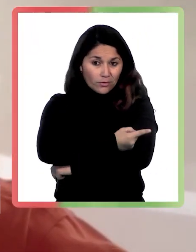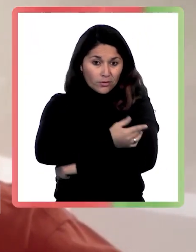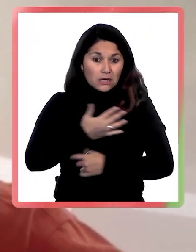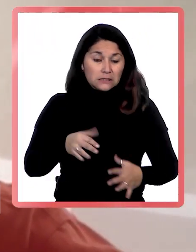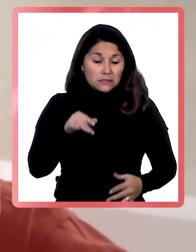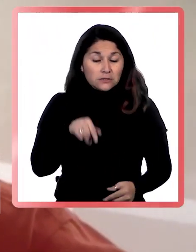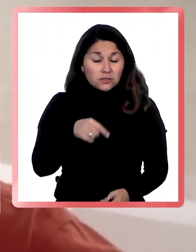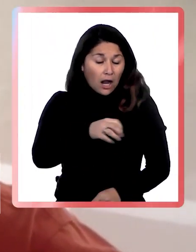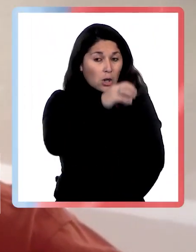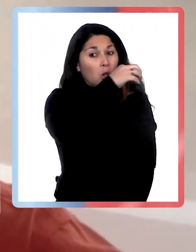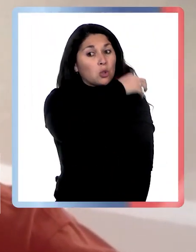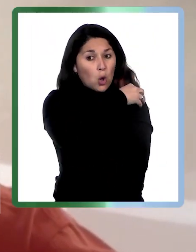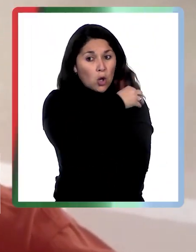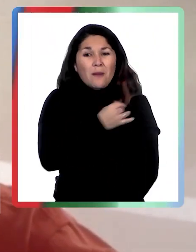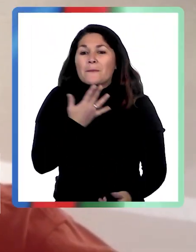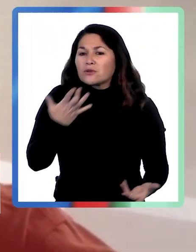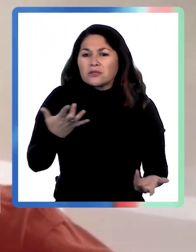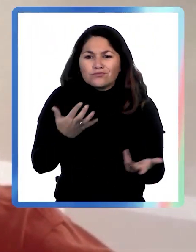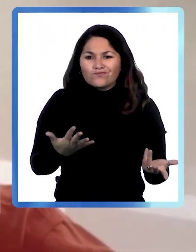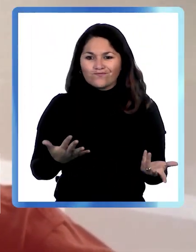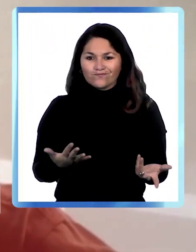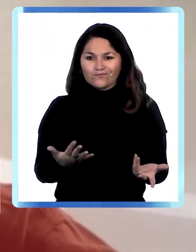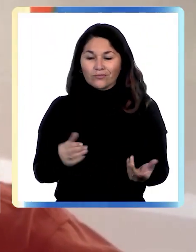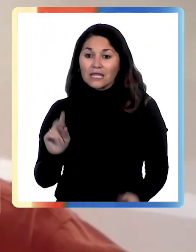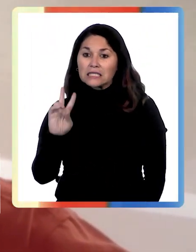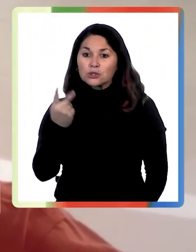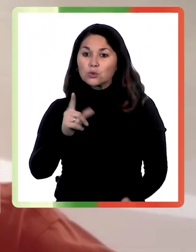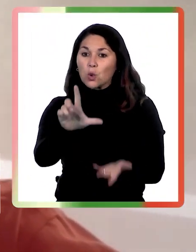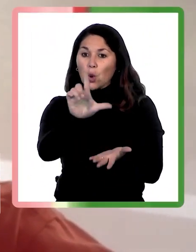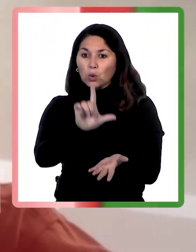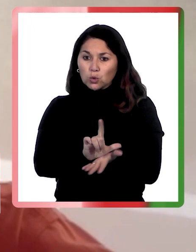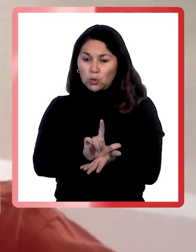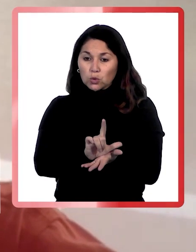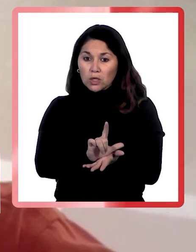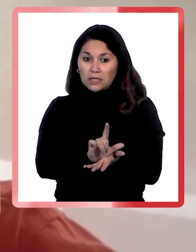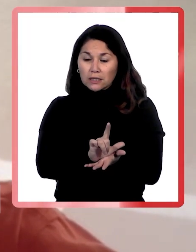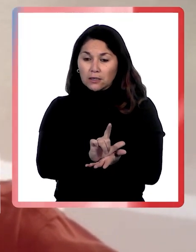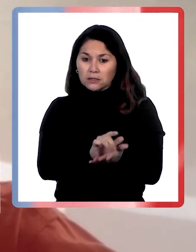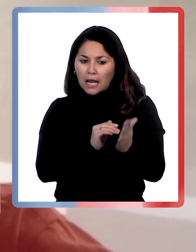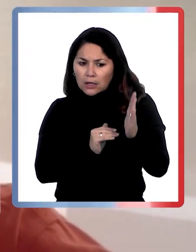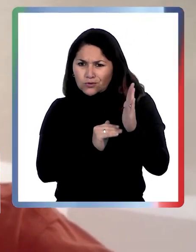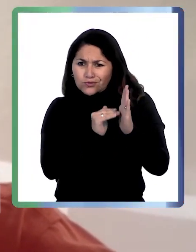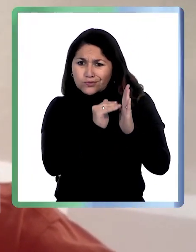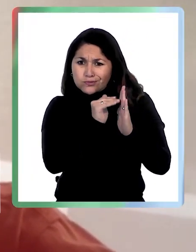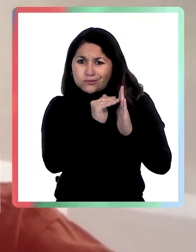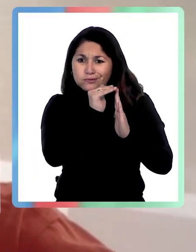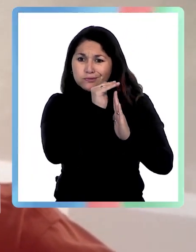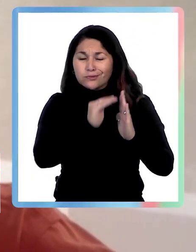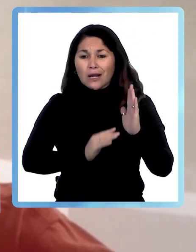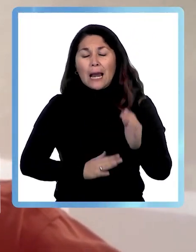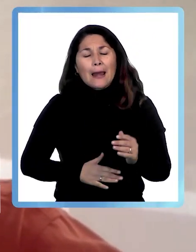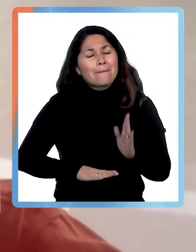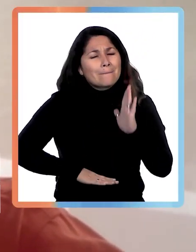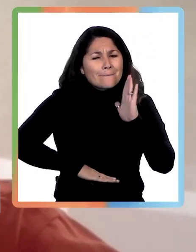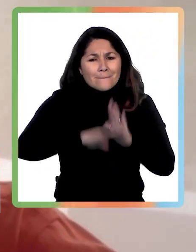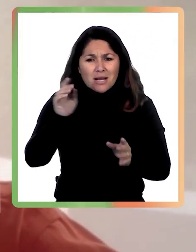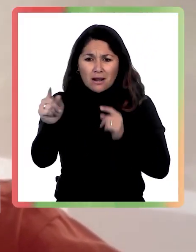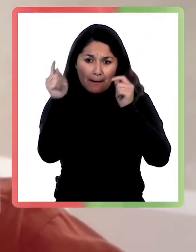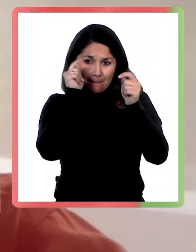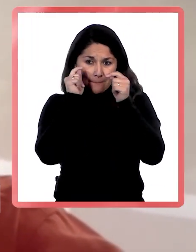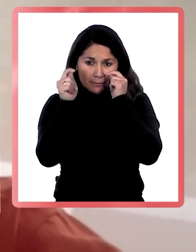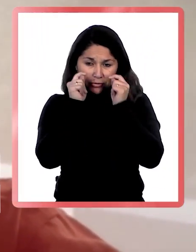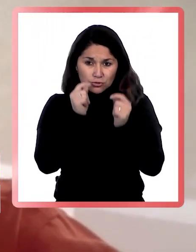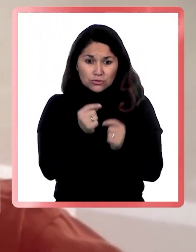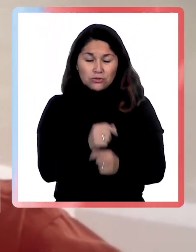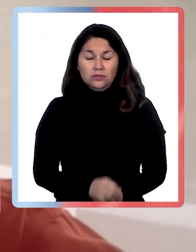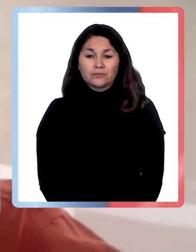región a propósito de que nos hemos ubicado Lamentablemente en el segundo lugar dentro de las regiones con más altos índices de delitos de